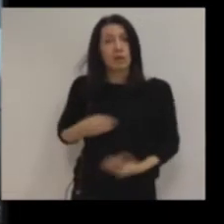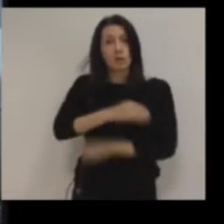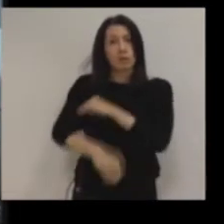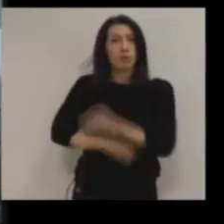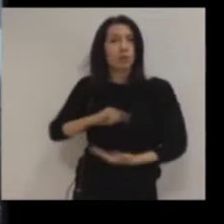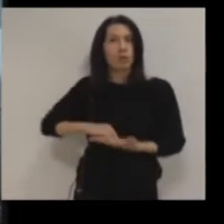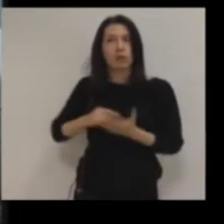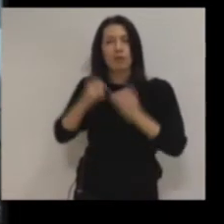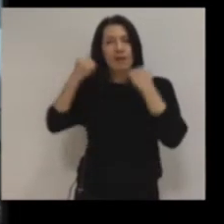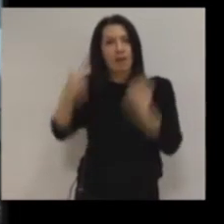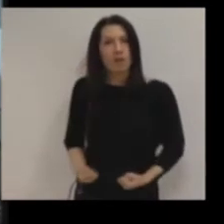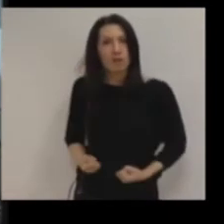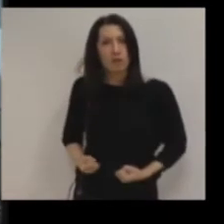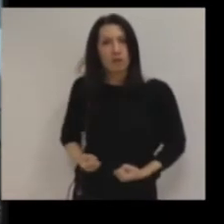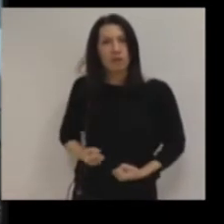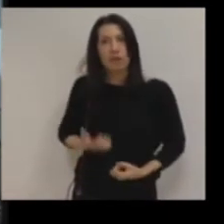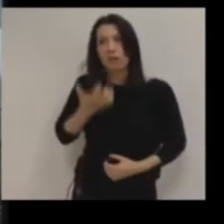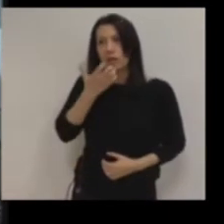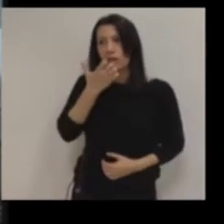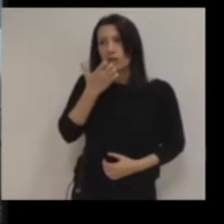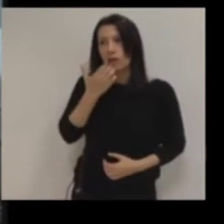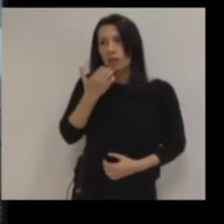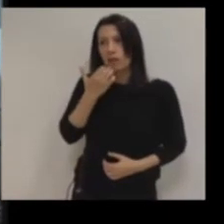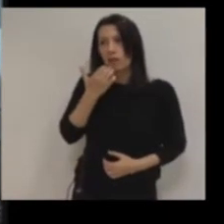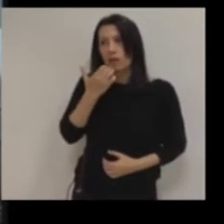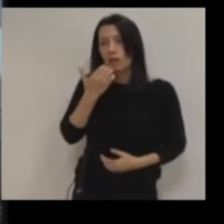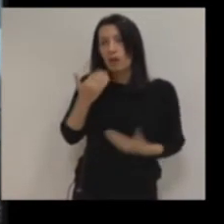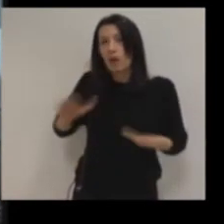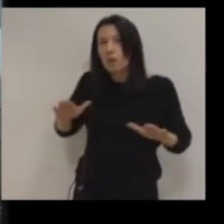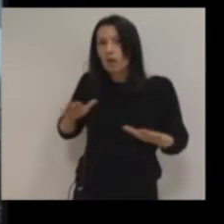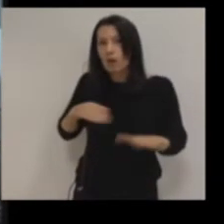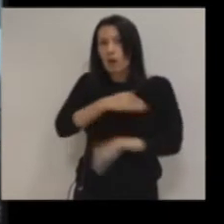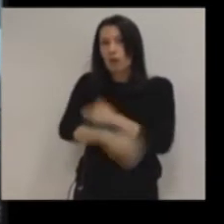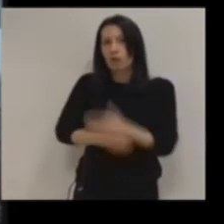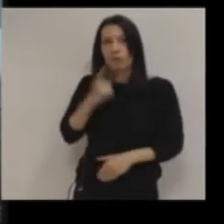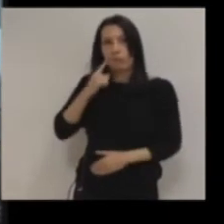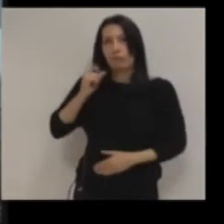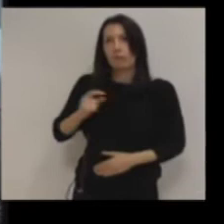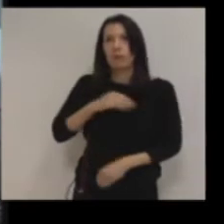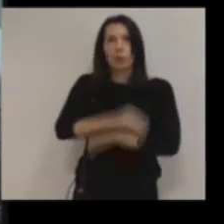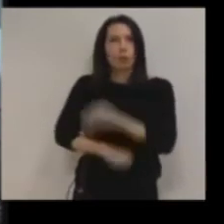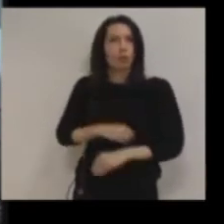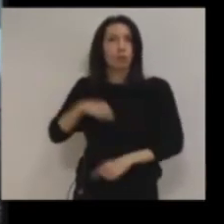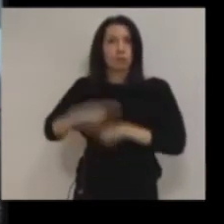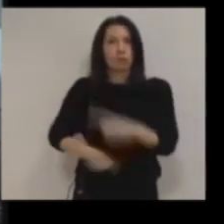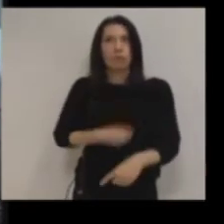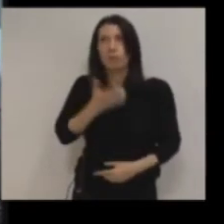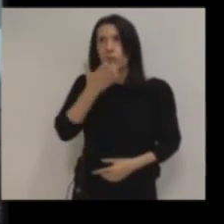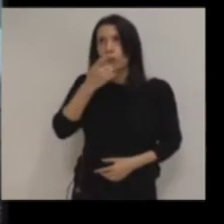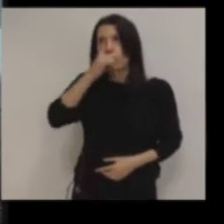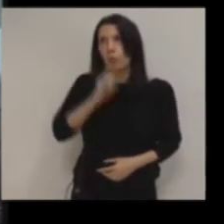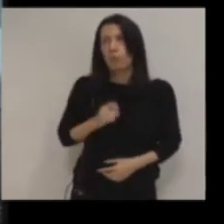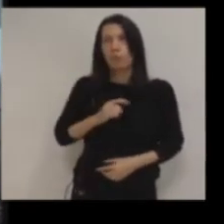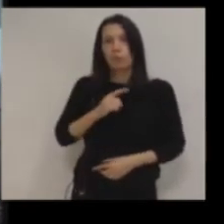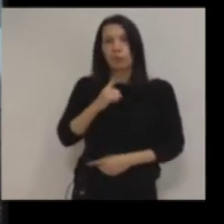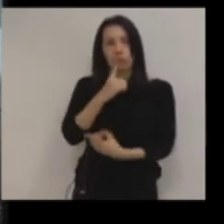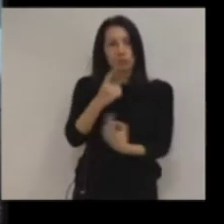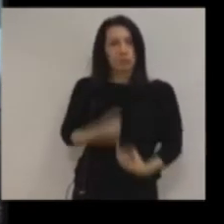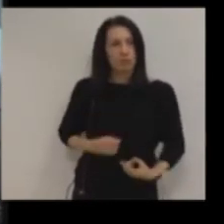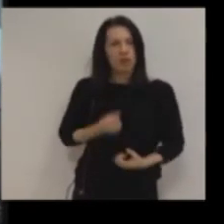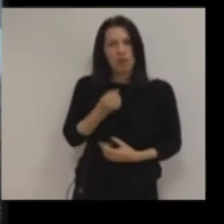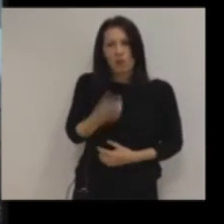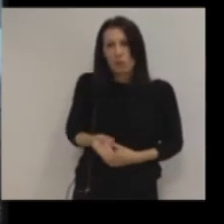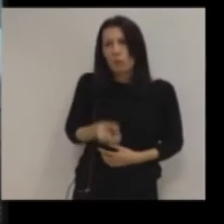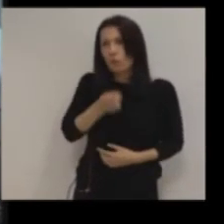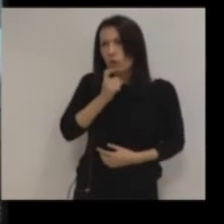tecnología obligatoriamente cuando no es algo que tú estés acostumbrado a usar. Yo recuerdo preguntas pues del estilo de, pero los números los